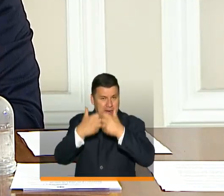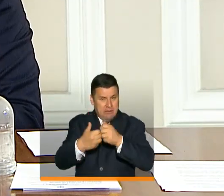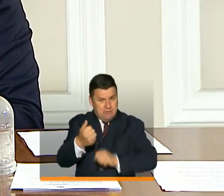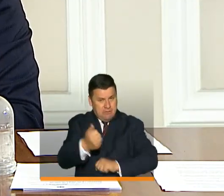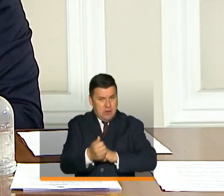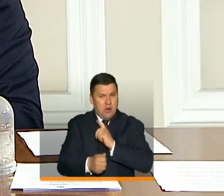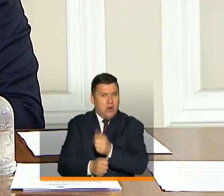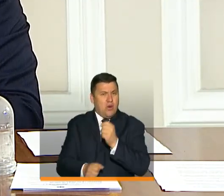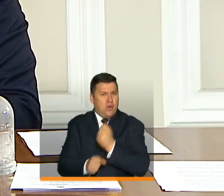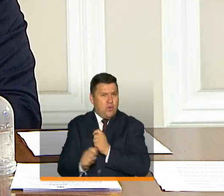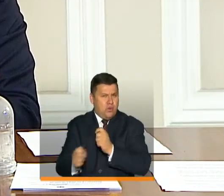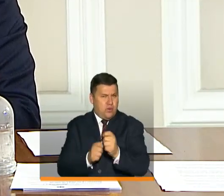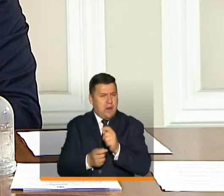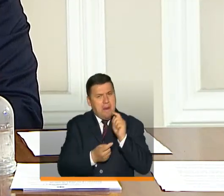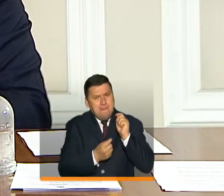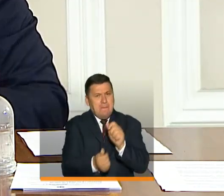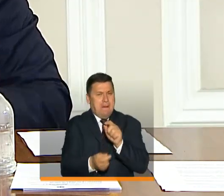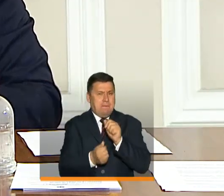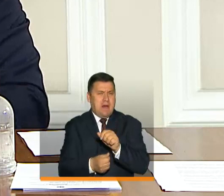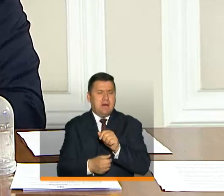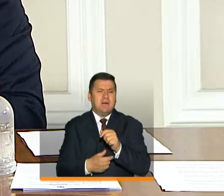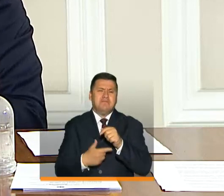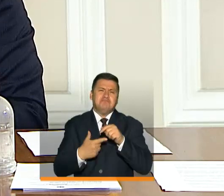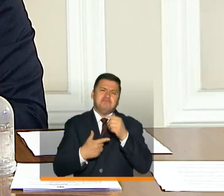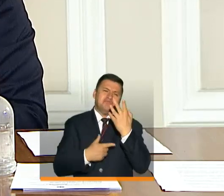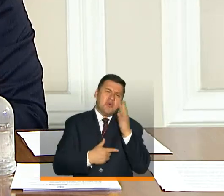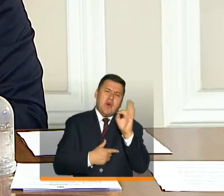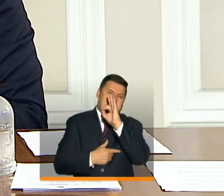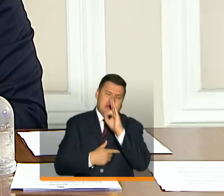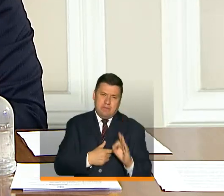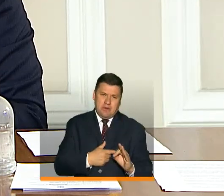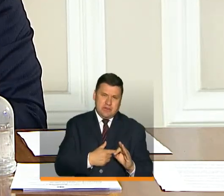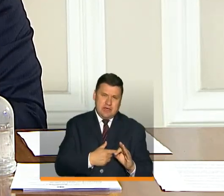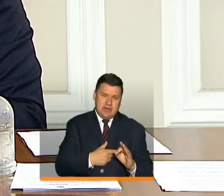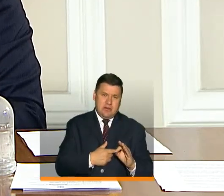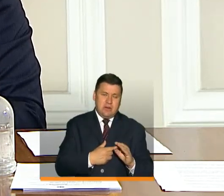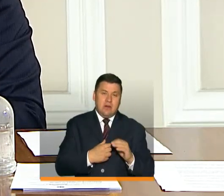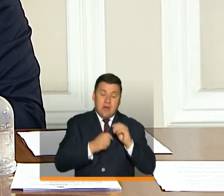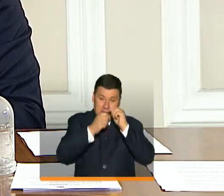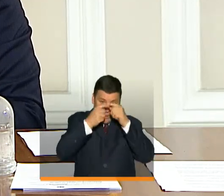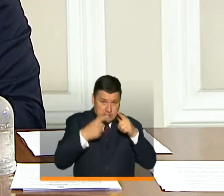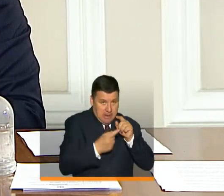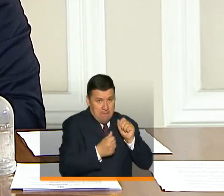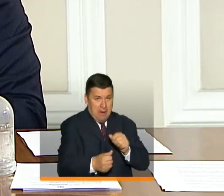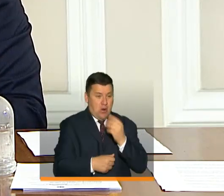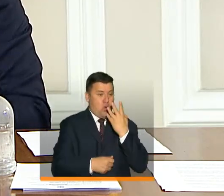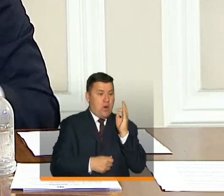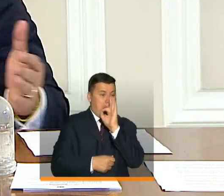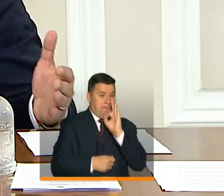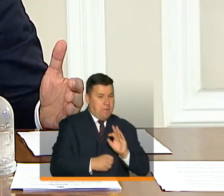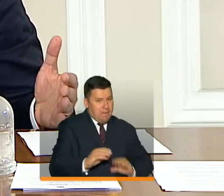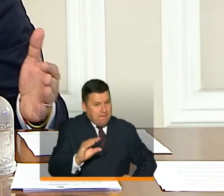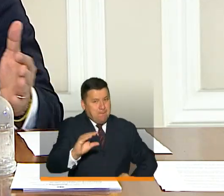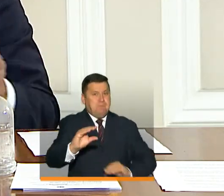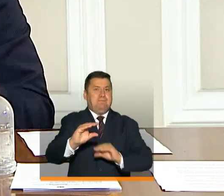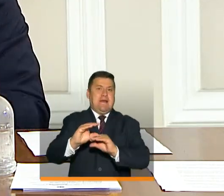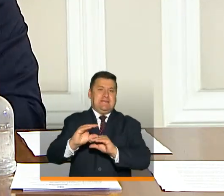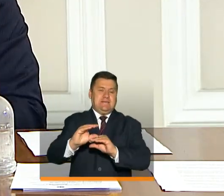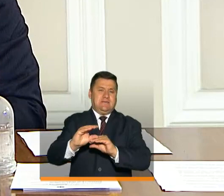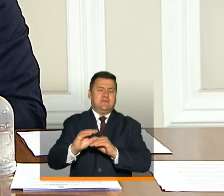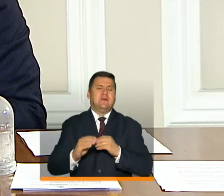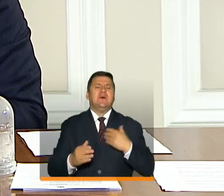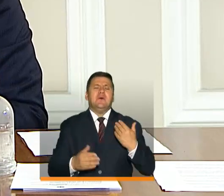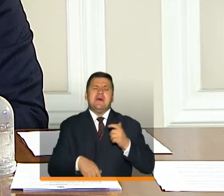un programa que subsidia el 40% de un salario mínimo legal, que lo ha hecho por